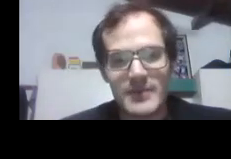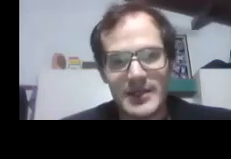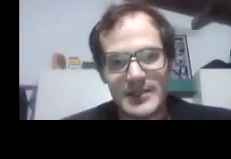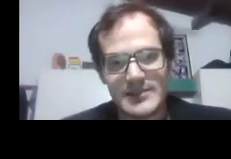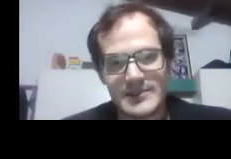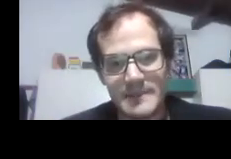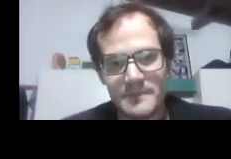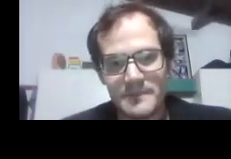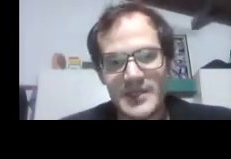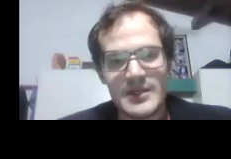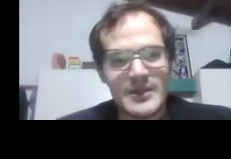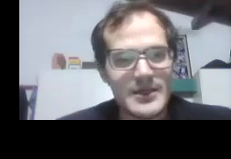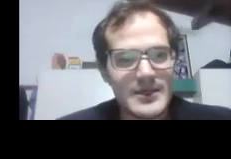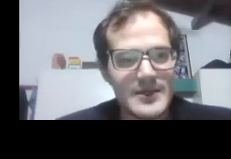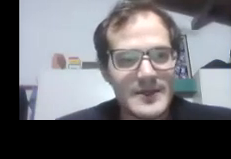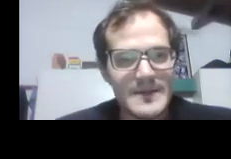intención de desarmarles.